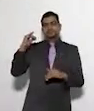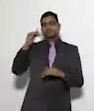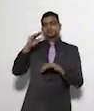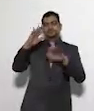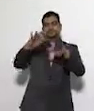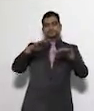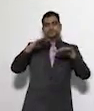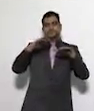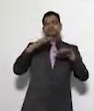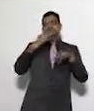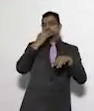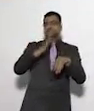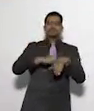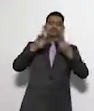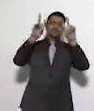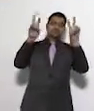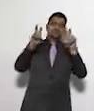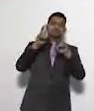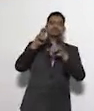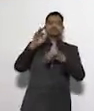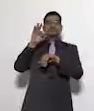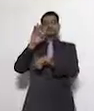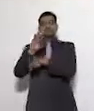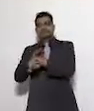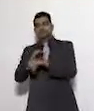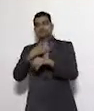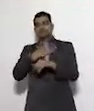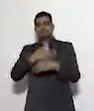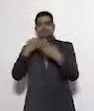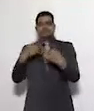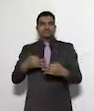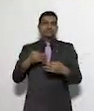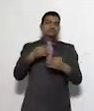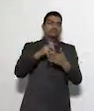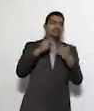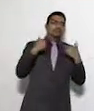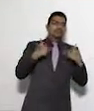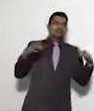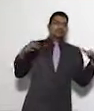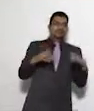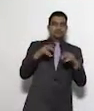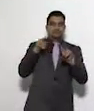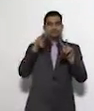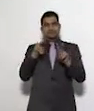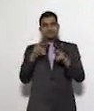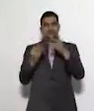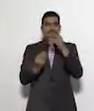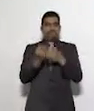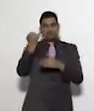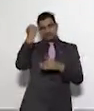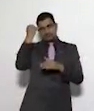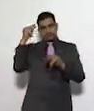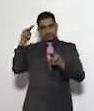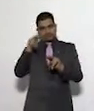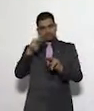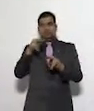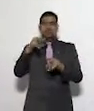magistral Seguridad y Justicia desde un enfoque en derechos humanos, construcción de un nuevo paradigma